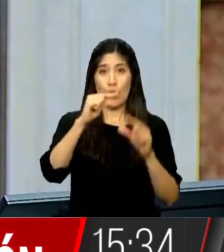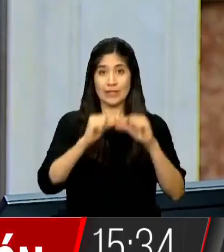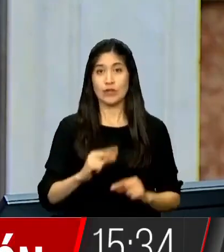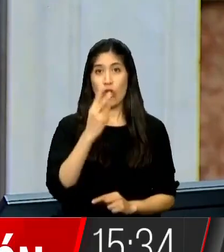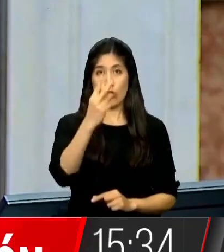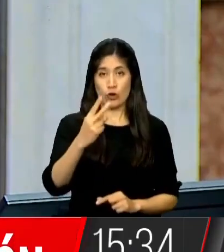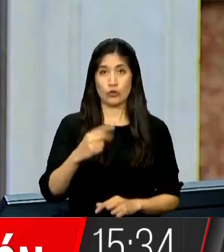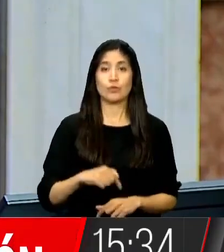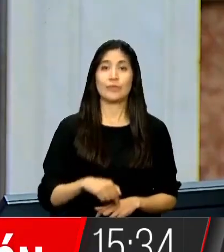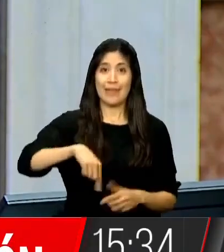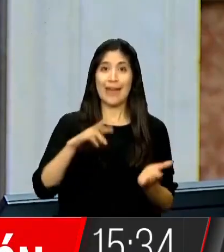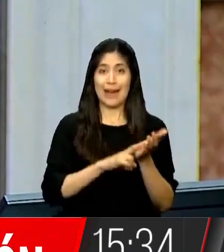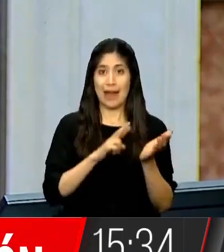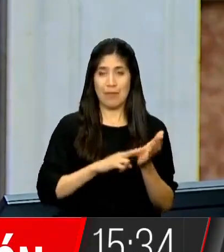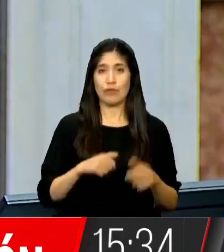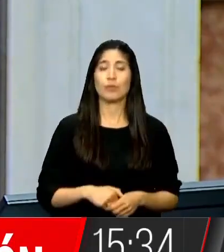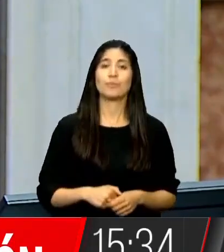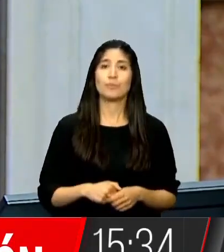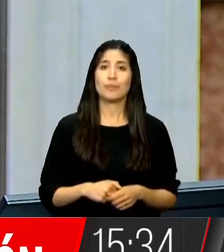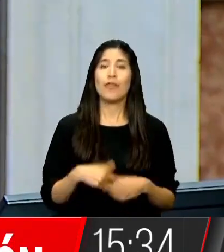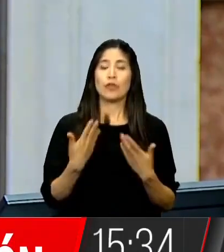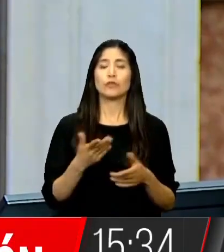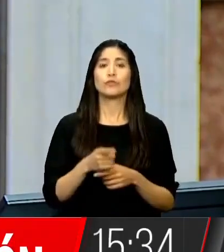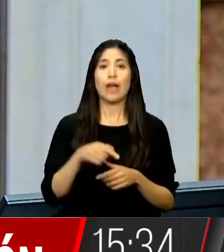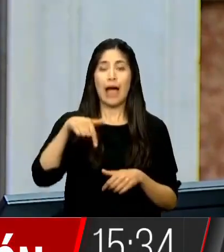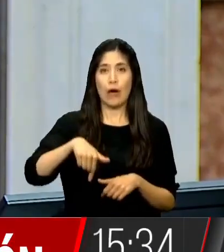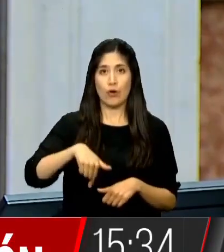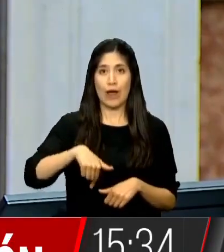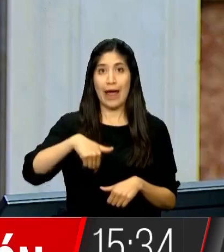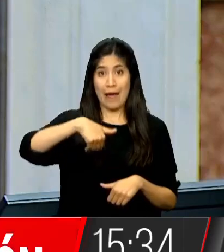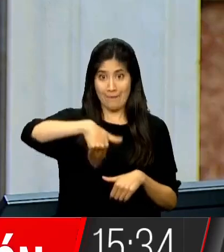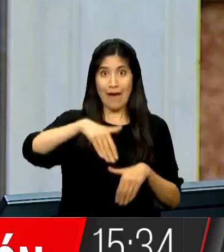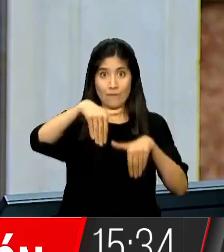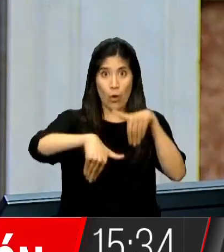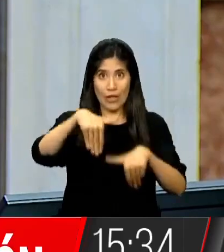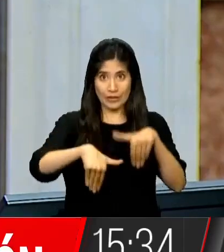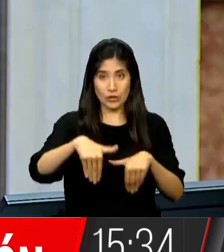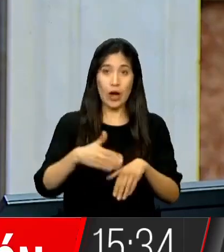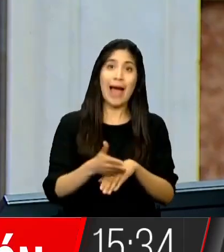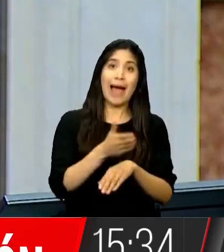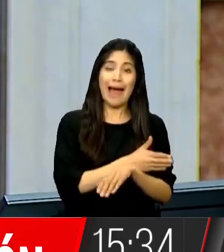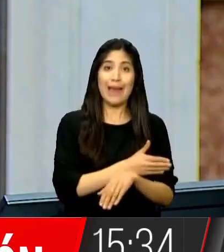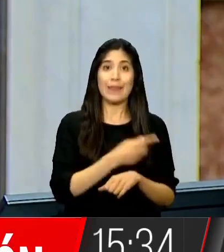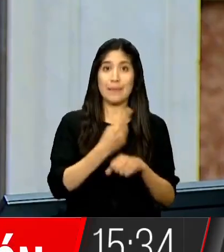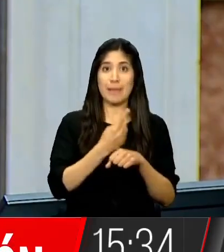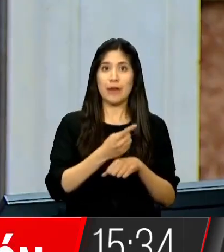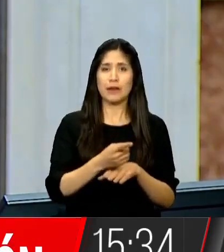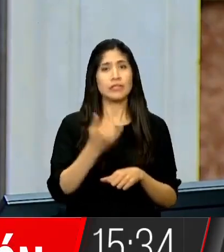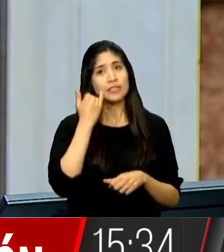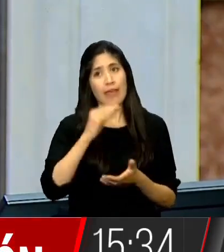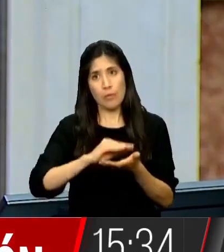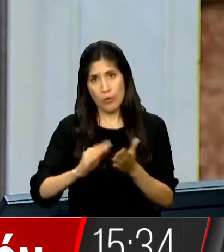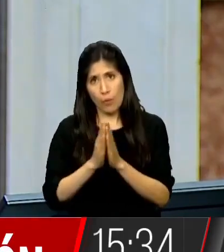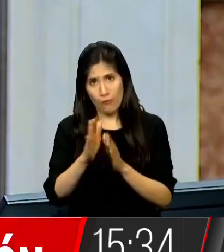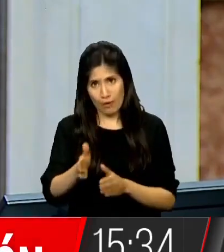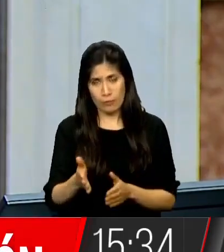Si se insiste o no con el veto, nada más, no hay margen a nada. Previo lo que votar, pidió un diputado es abrir la ley solo, y